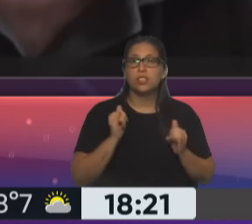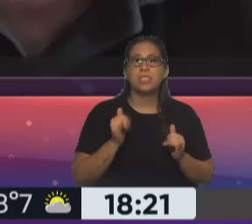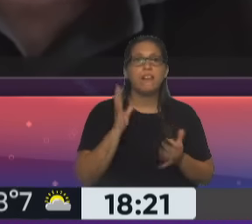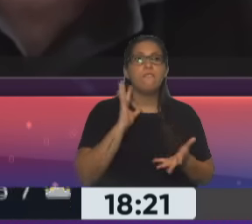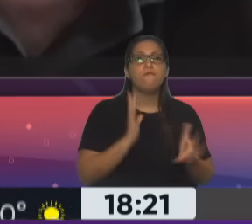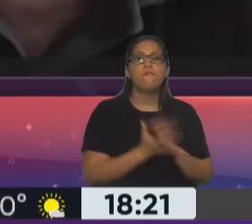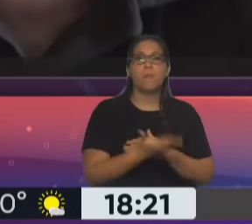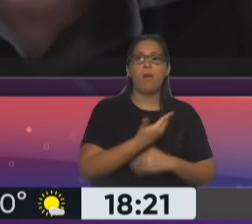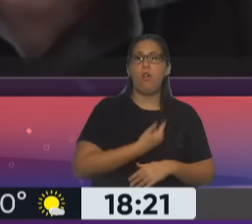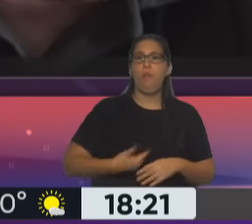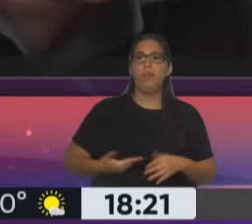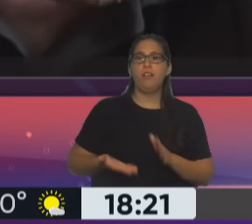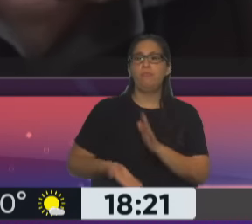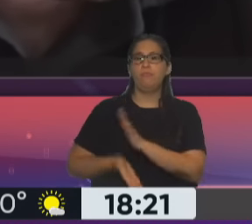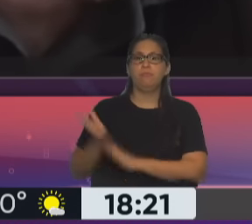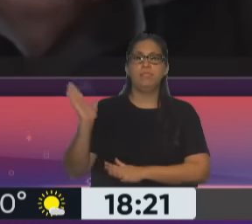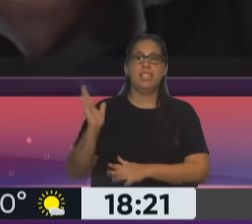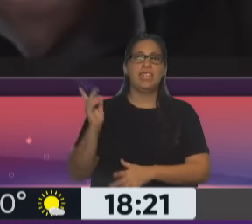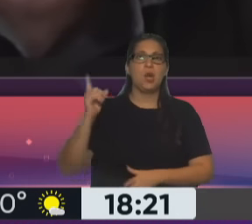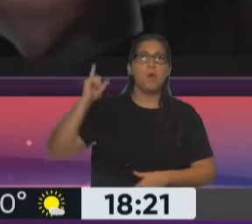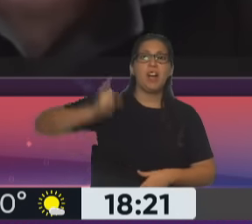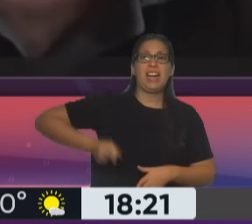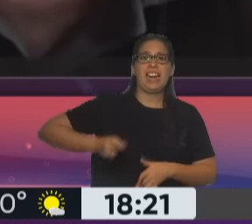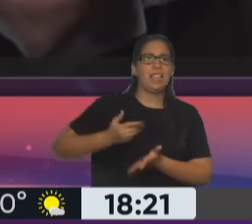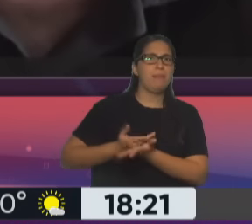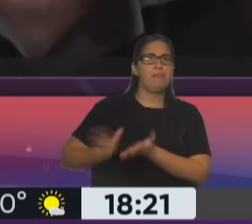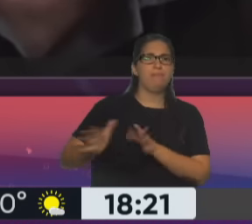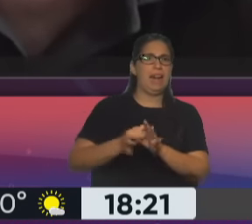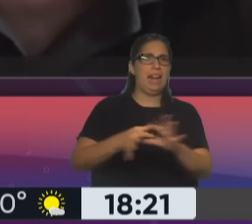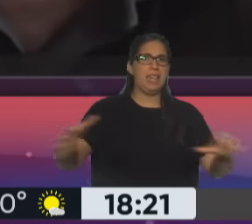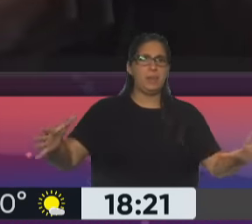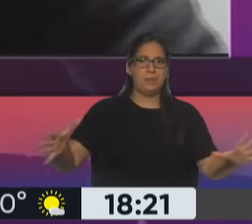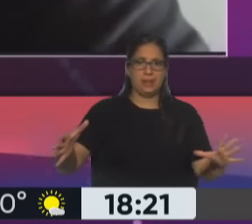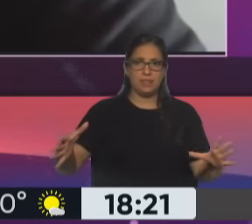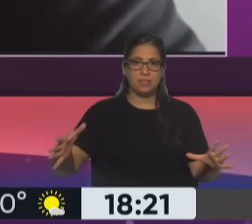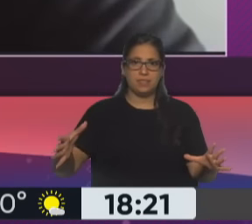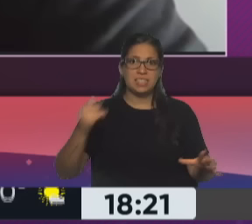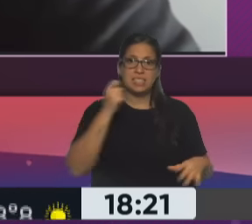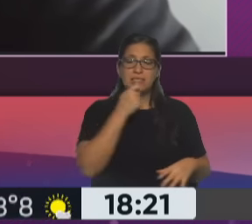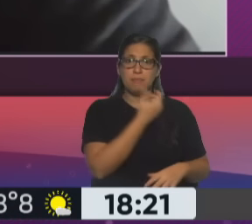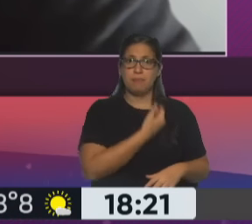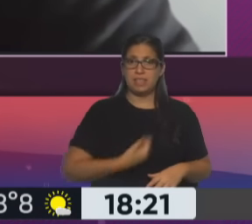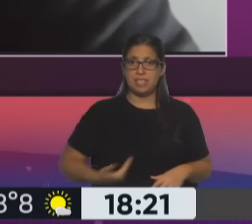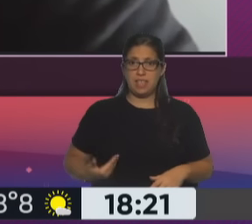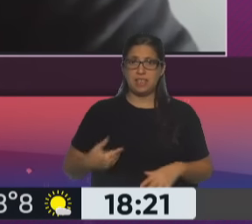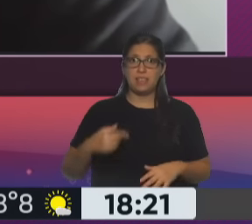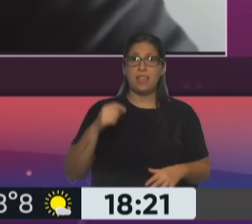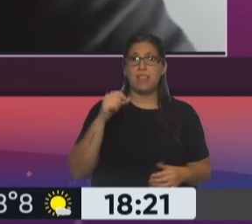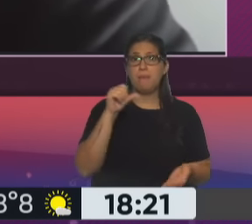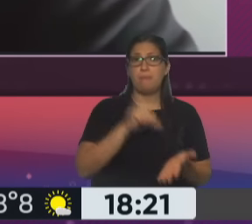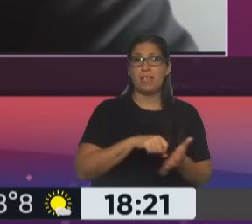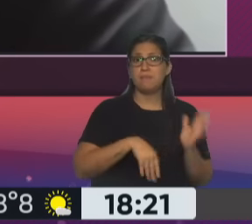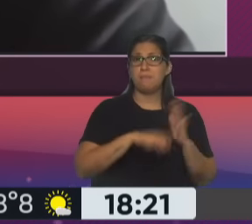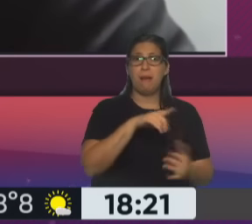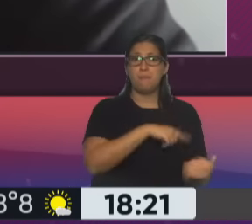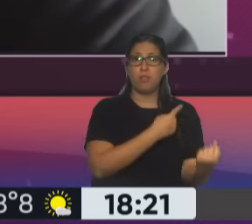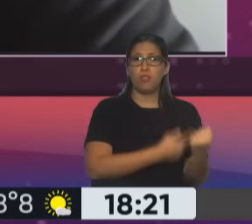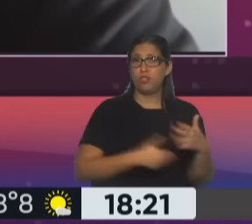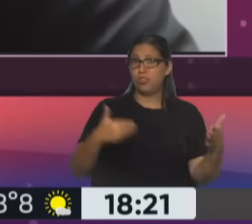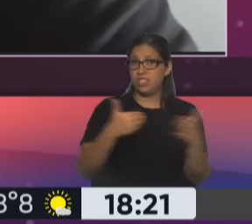del gobierno y una liberalización del régimen. O sea, ya hay un punto extremo donde si el presidente del país más poderoso del mundo, que además está muy cerca de